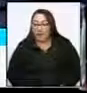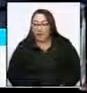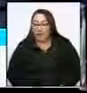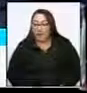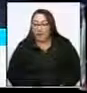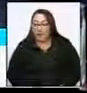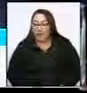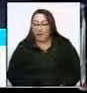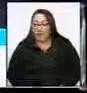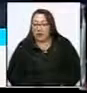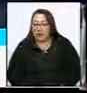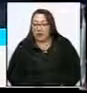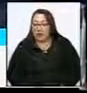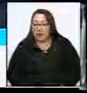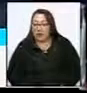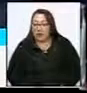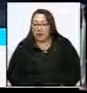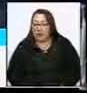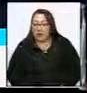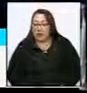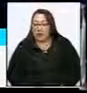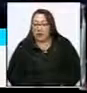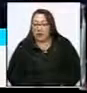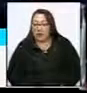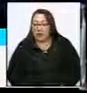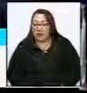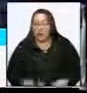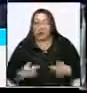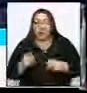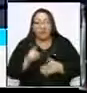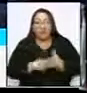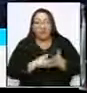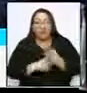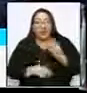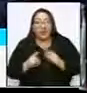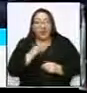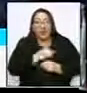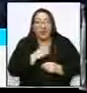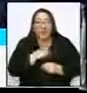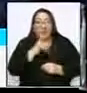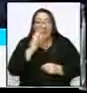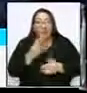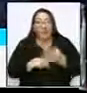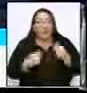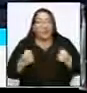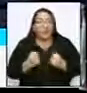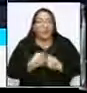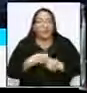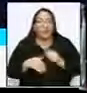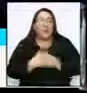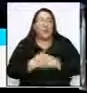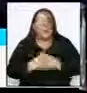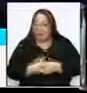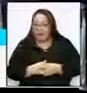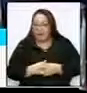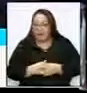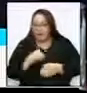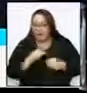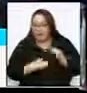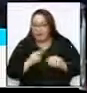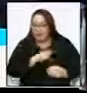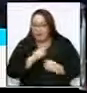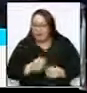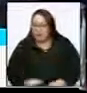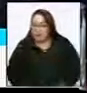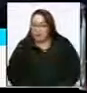elimina la posibilidad de la censura individual a los ministros, creo que estaría afectando el equilibrio de